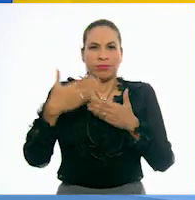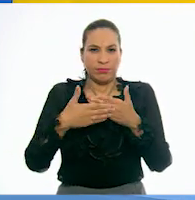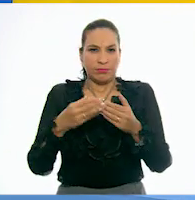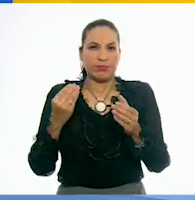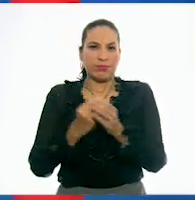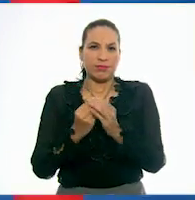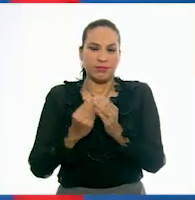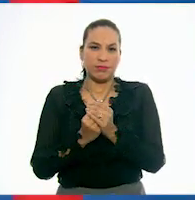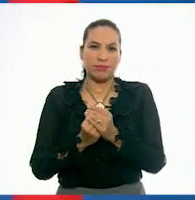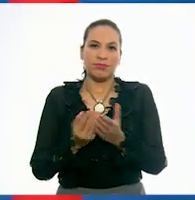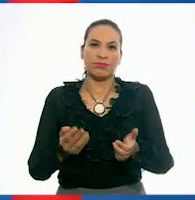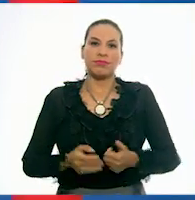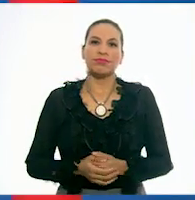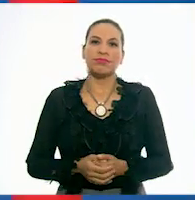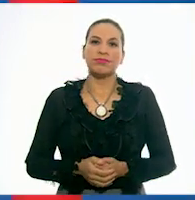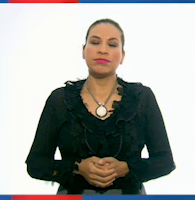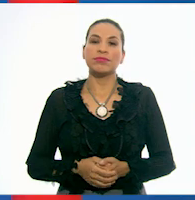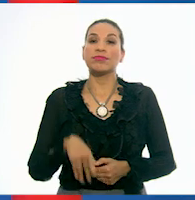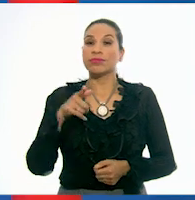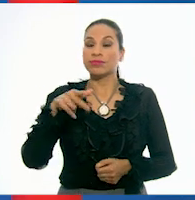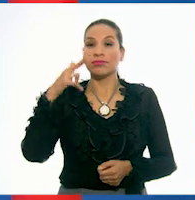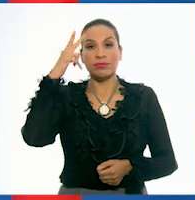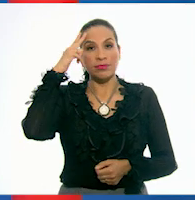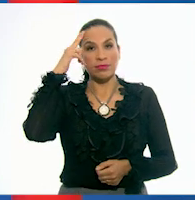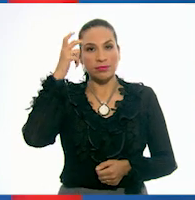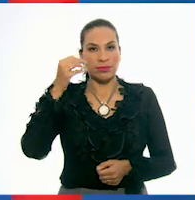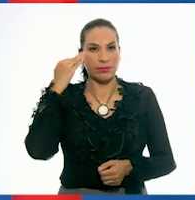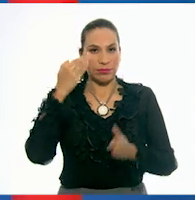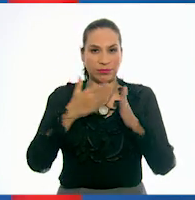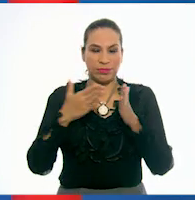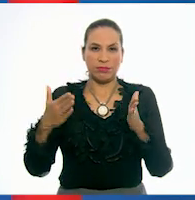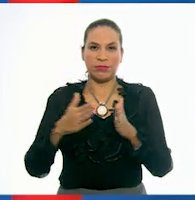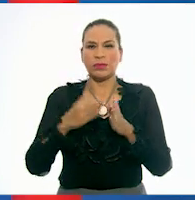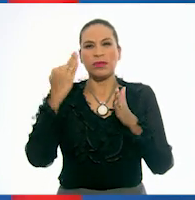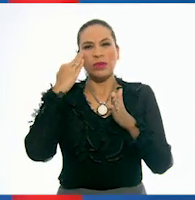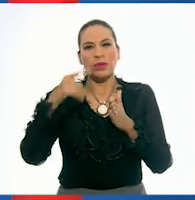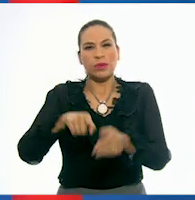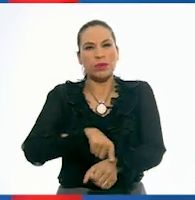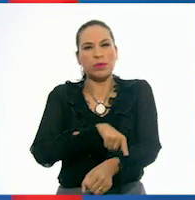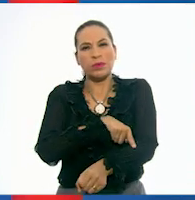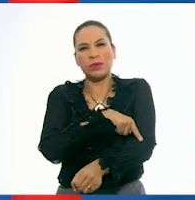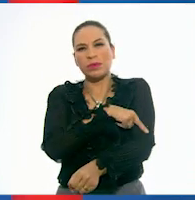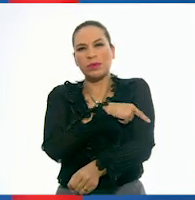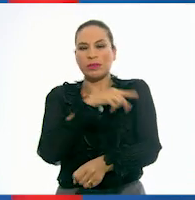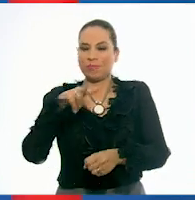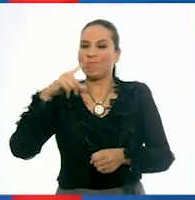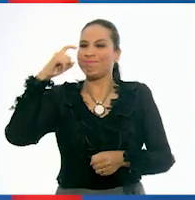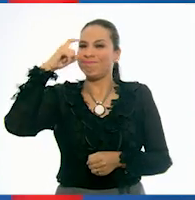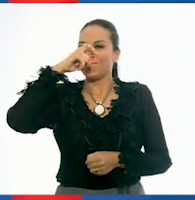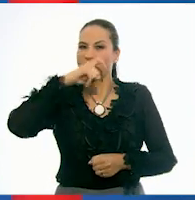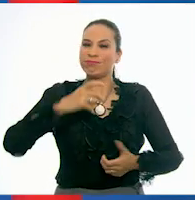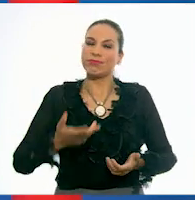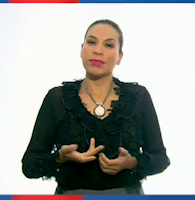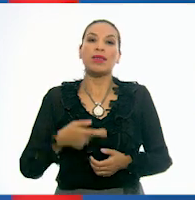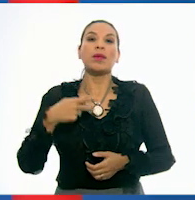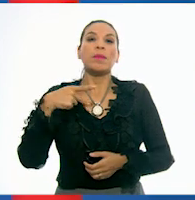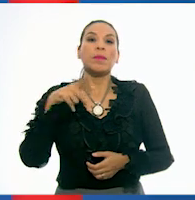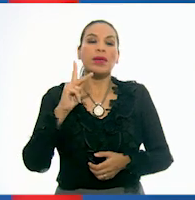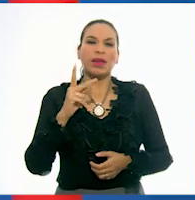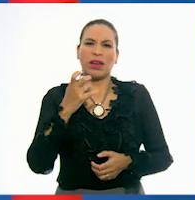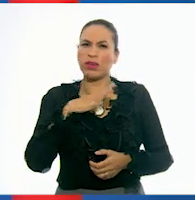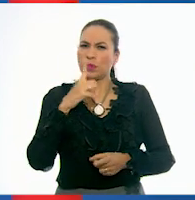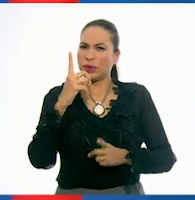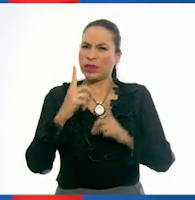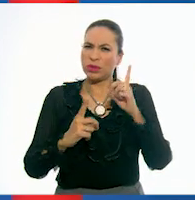clase. Vaya, que el porfiriato es un periodo muy largo y muy complejo, maestra. Pero me quedo con una